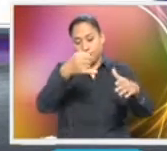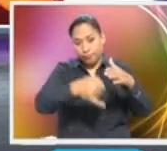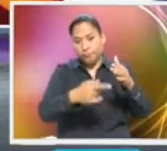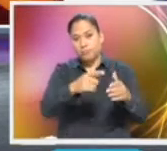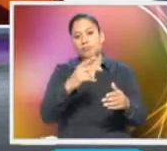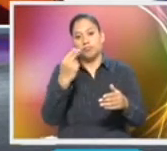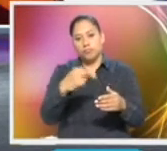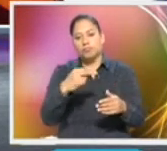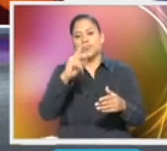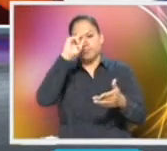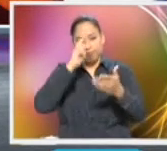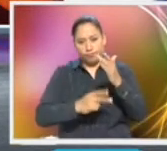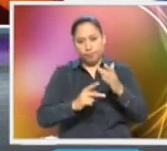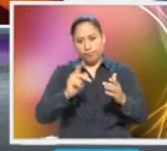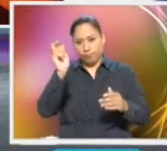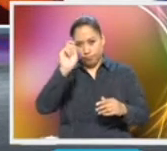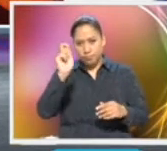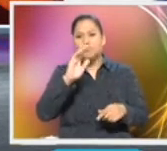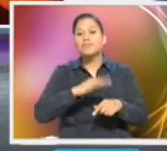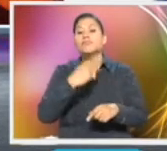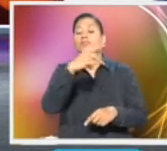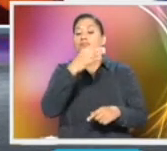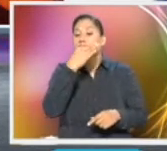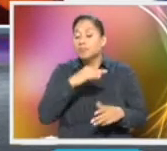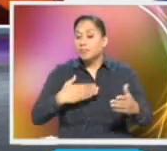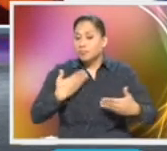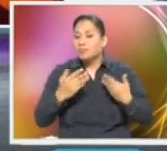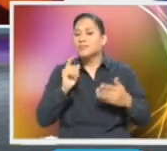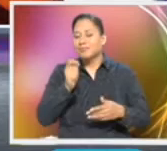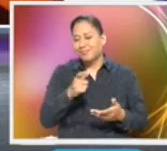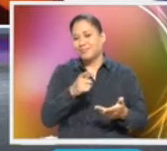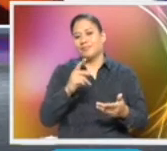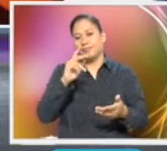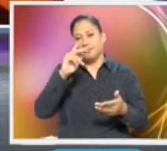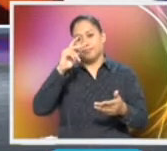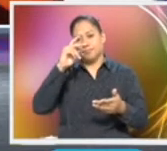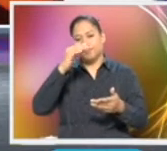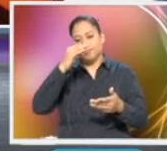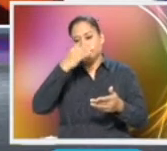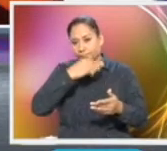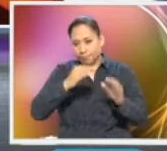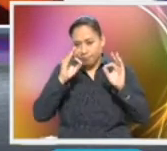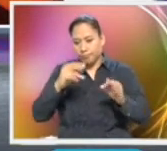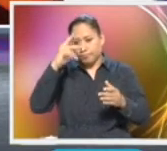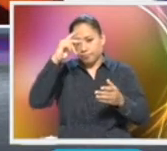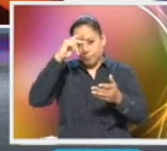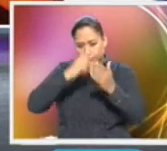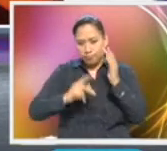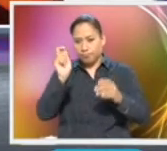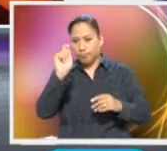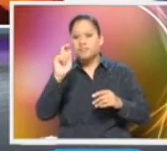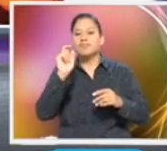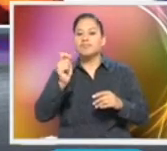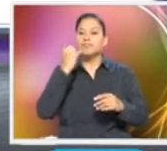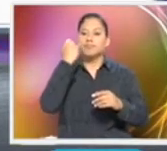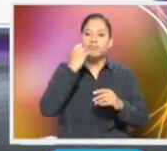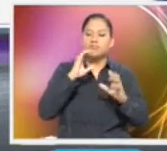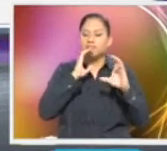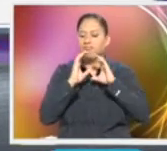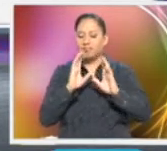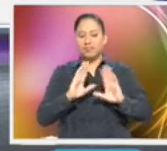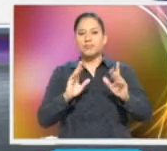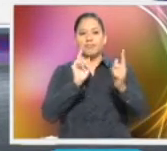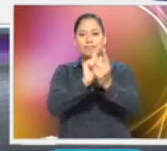llama pentecostales, precisamente porque su fiesta central es Pentecostés, el poder romper las barreras de la